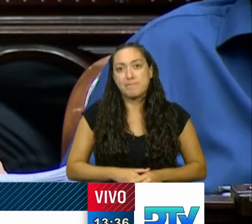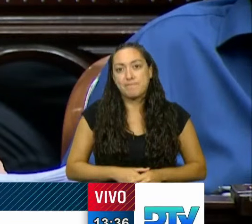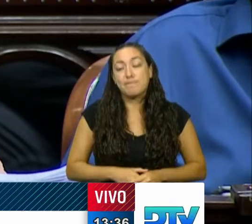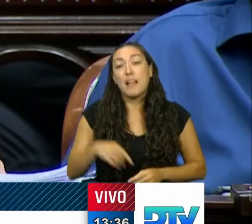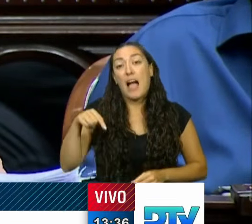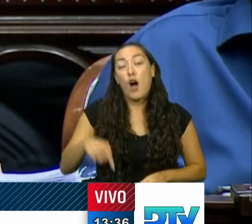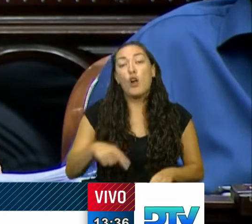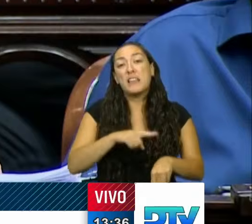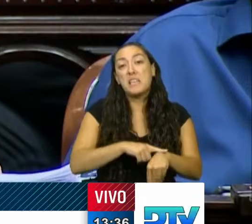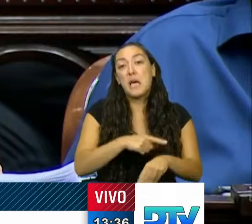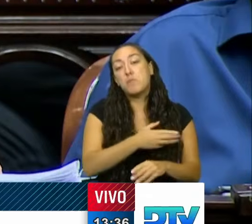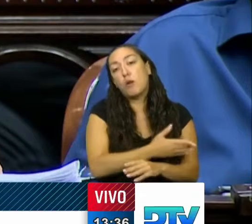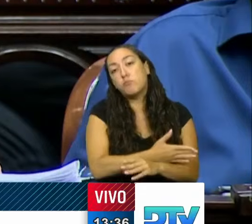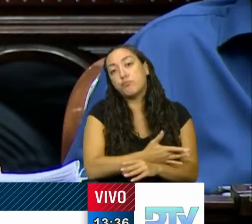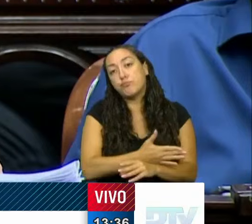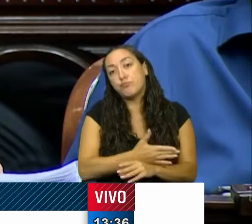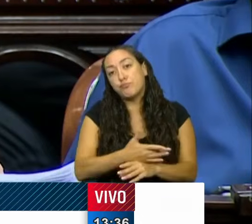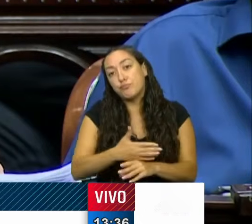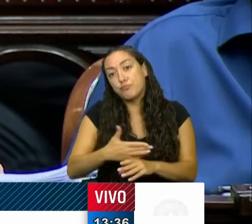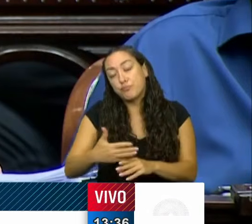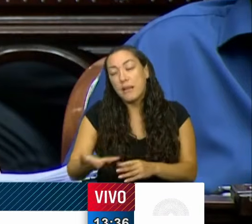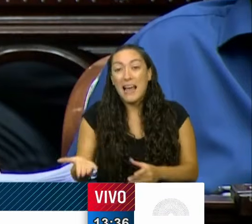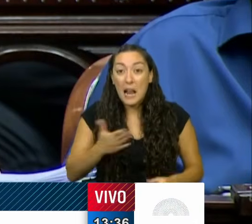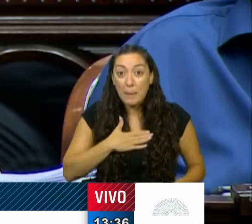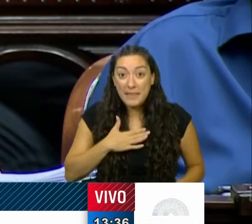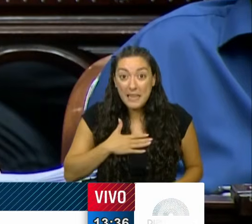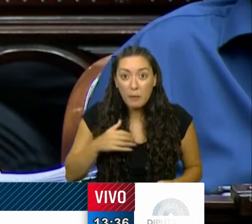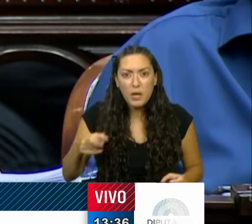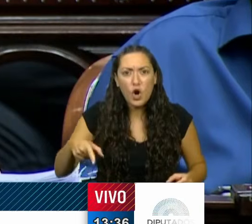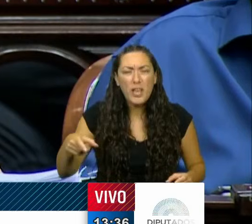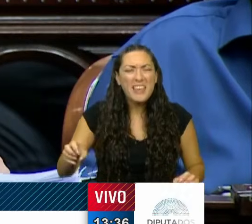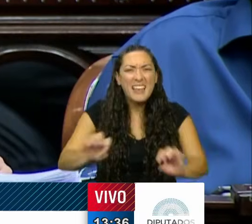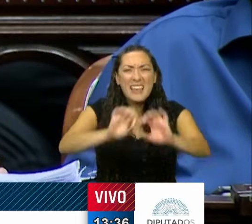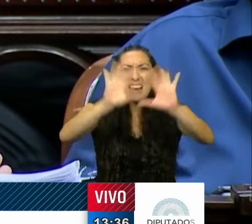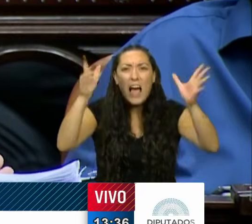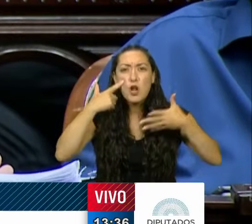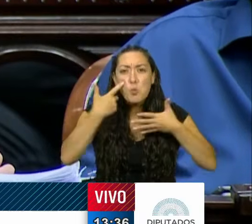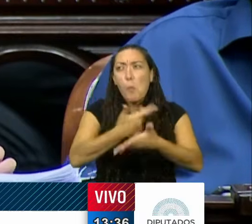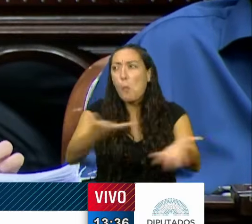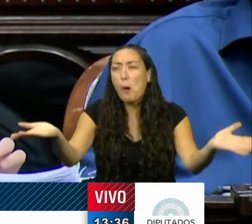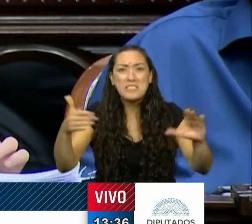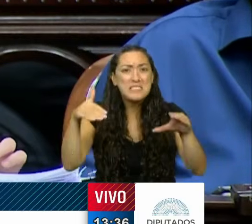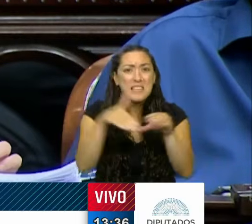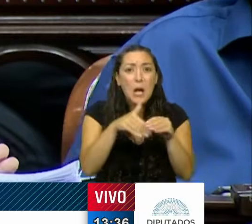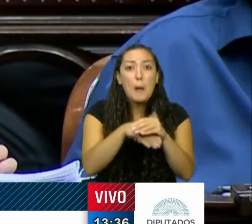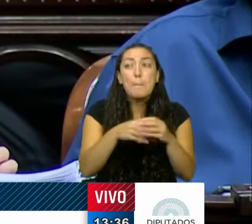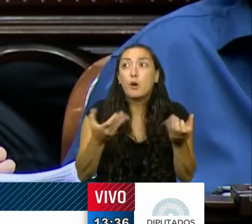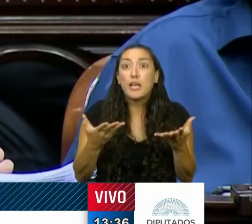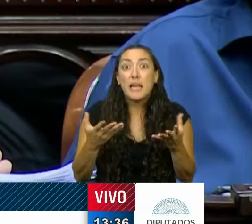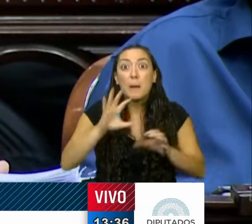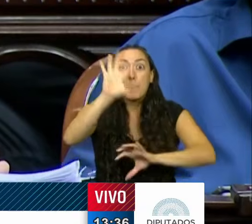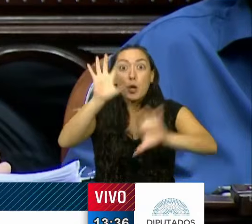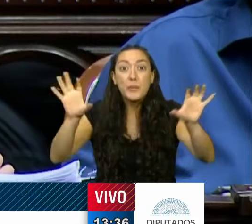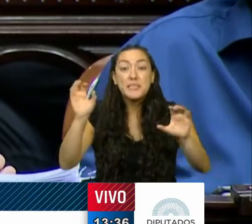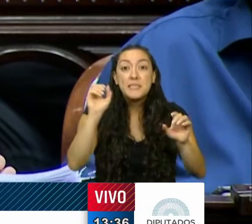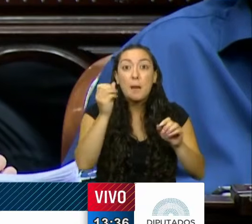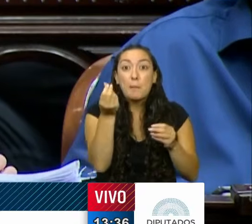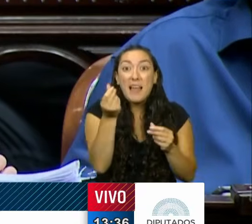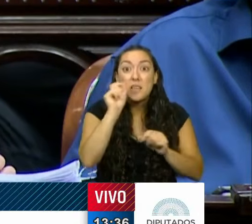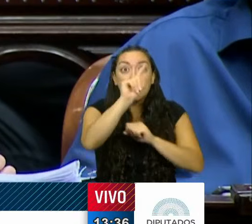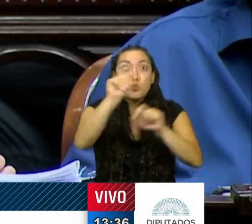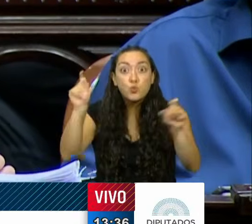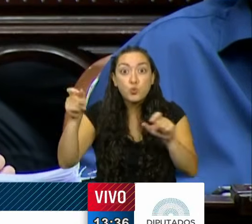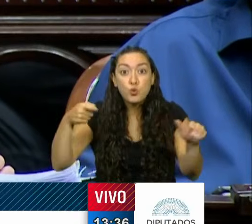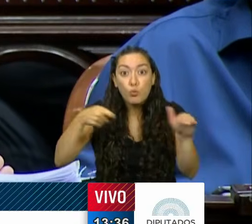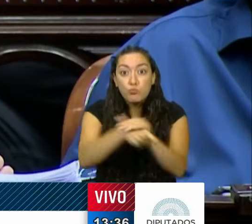del tiempo es que esa Banelco hoy es a la luz del día. Porque son las cajas de las provincias. Que yo